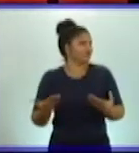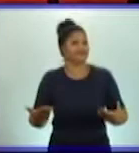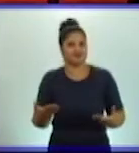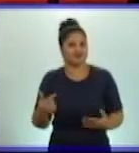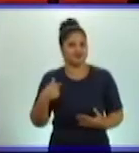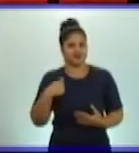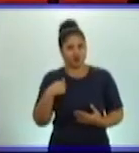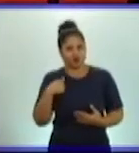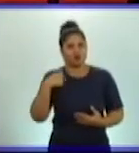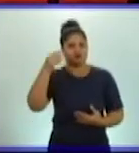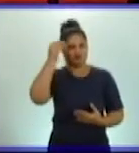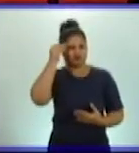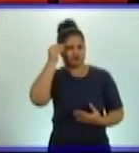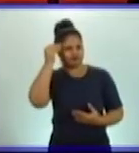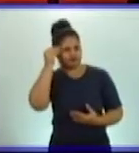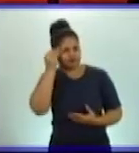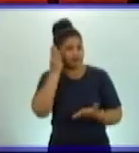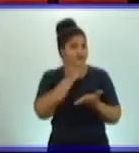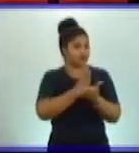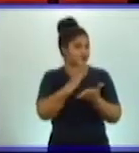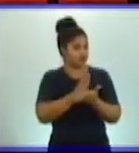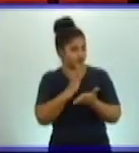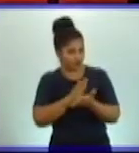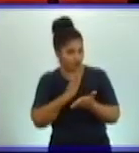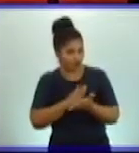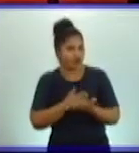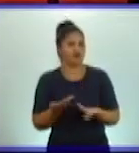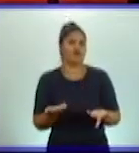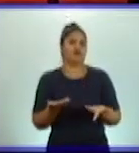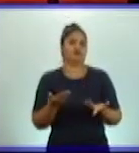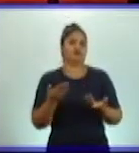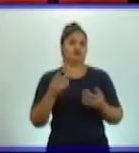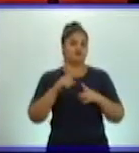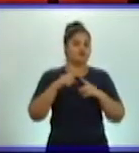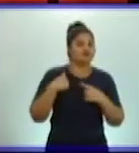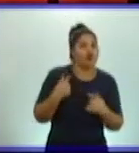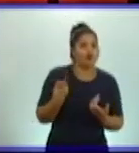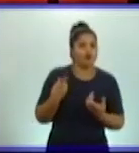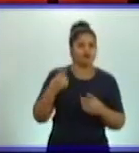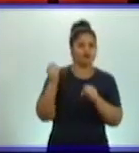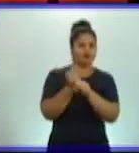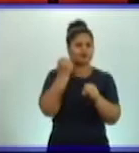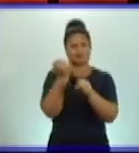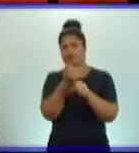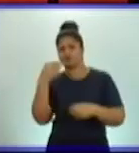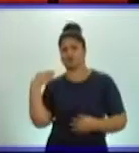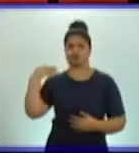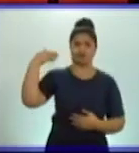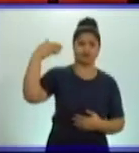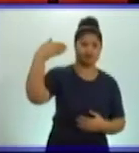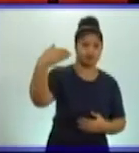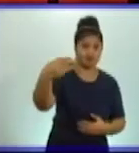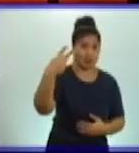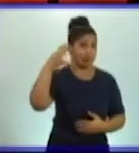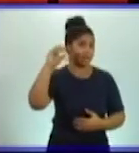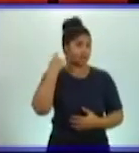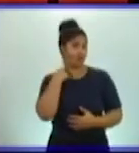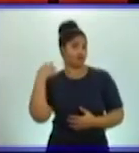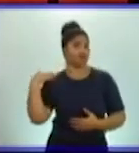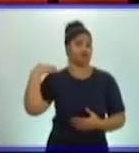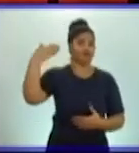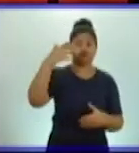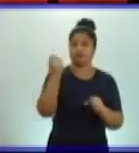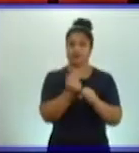últimamente. Aunque uno lleva años en esta profesión, realmente no siempre puede saber cómo llegan las clases a